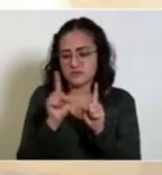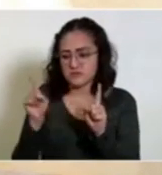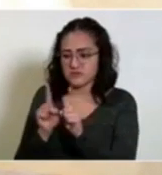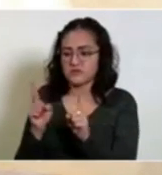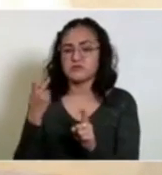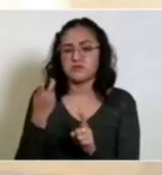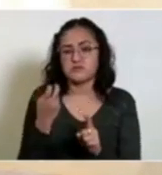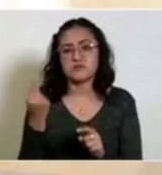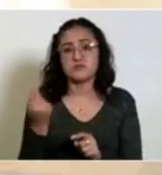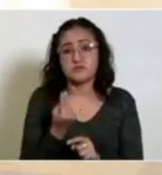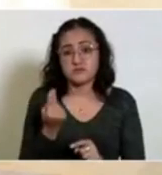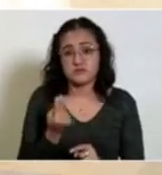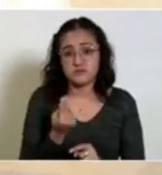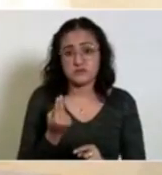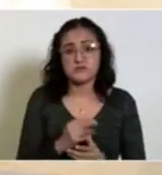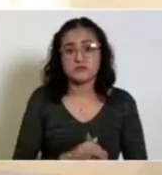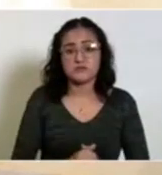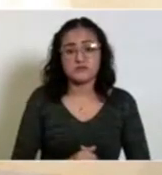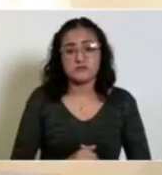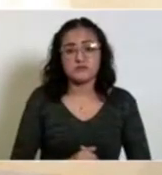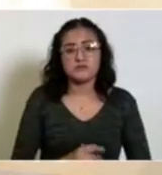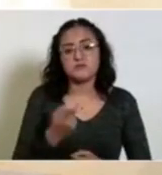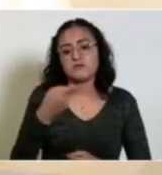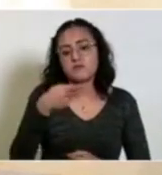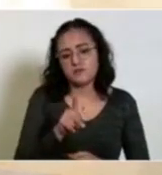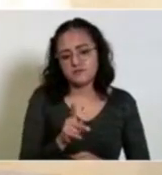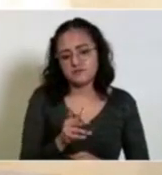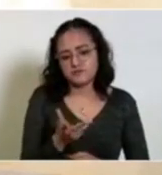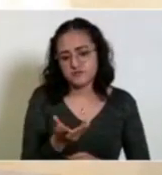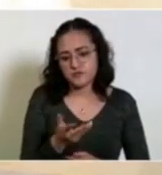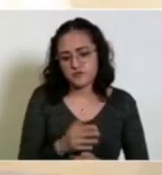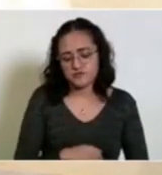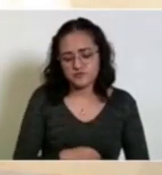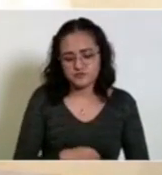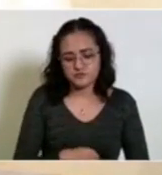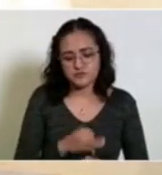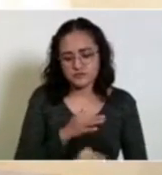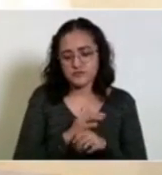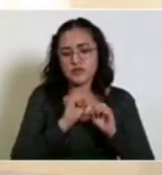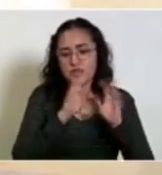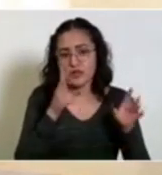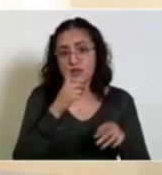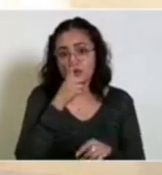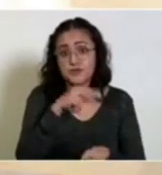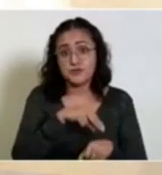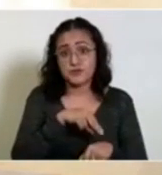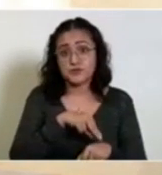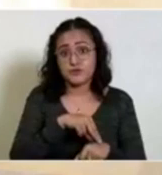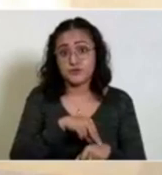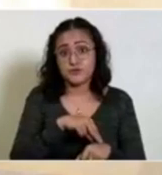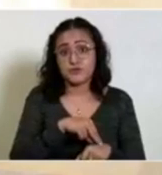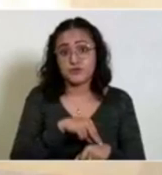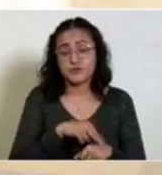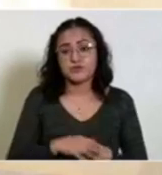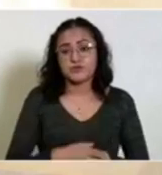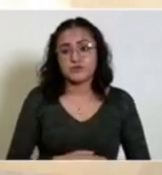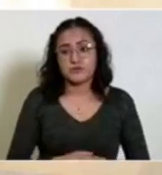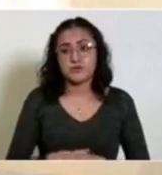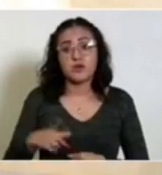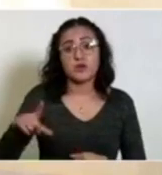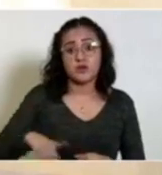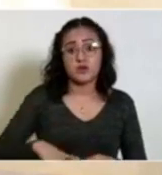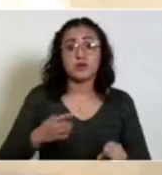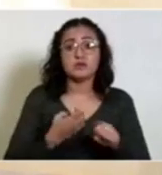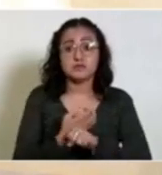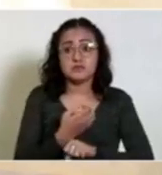correspondiente pero está claro lo que dijo el doctor gobierno